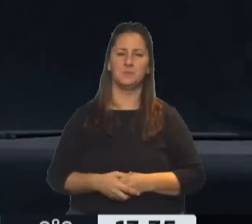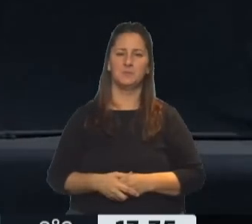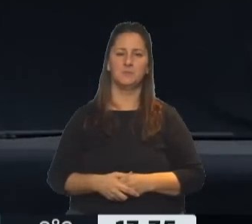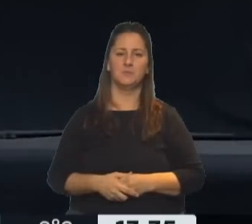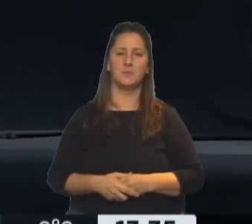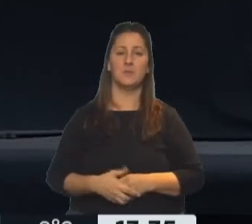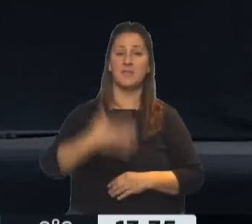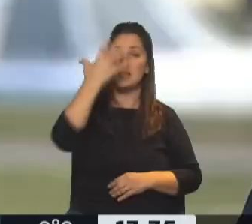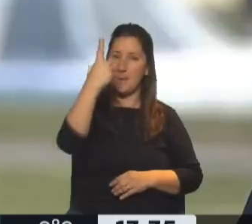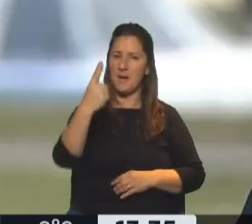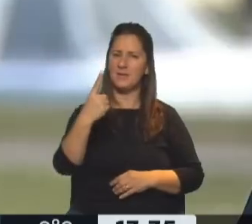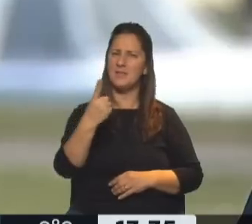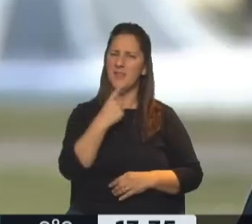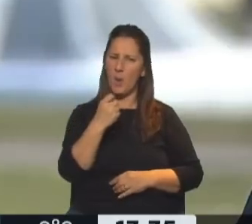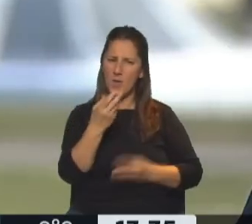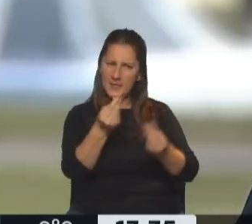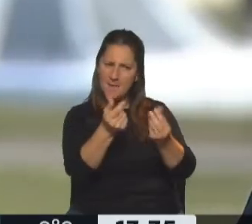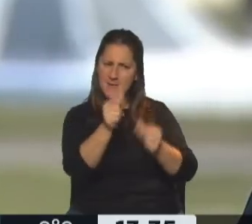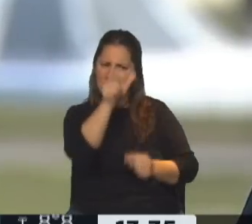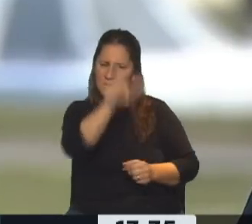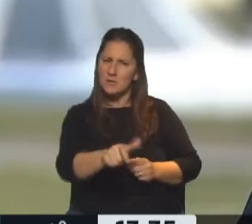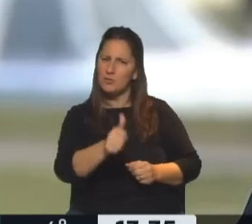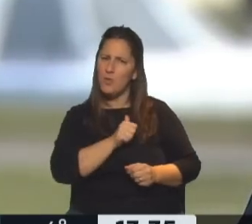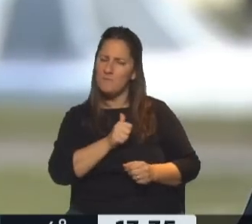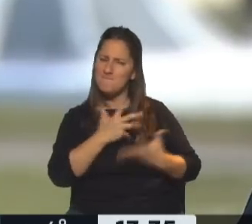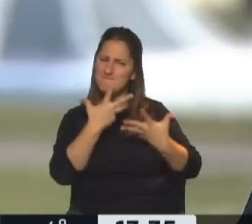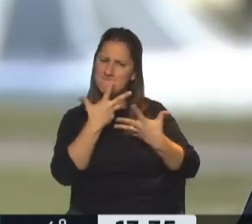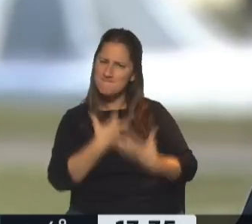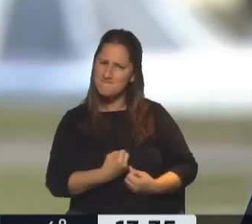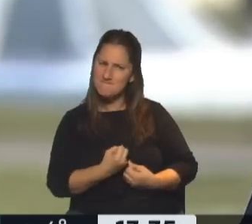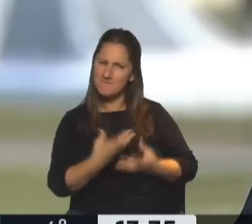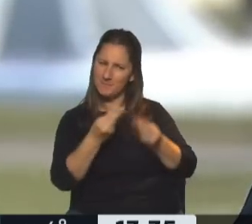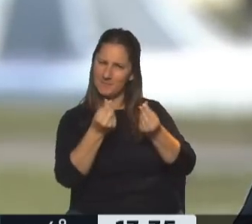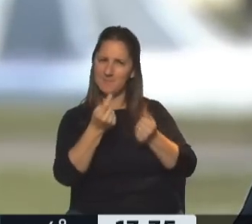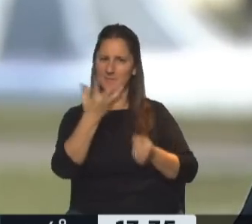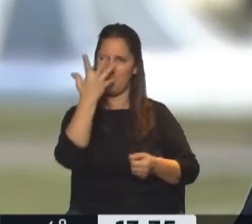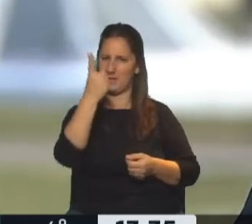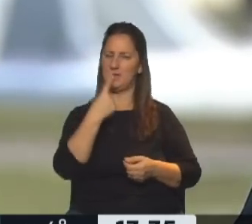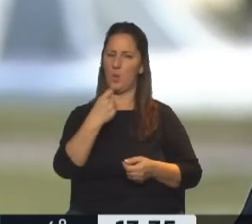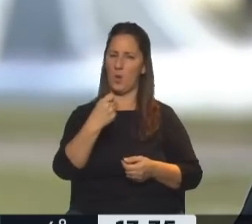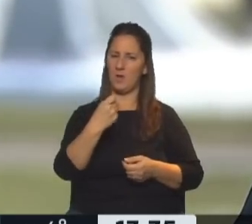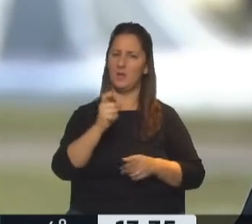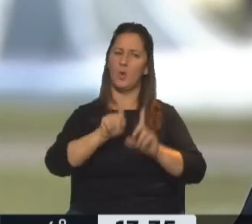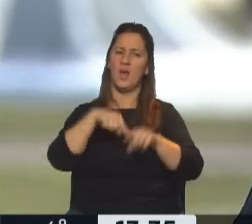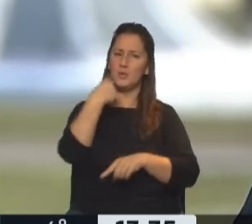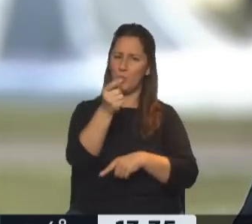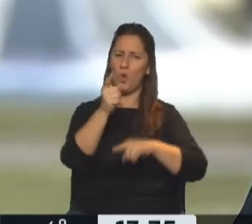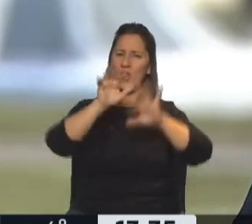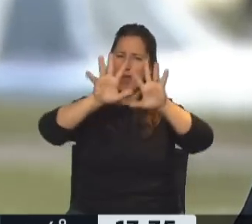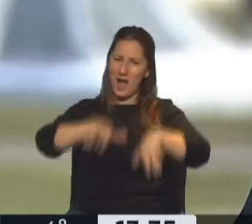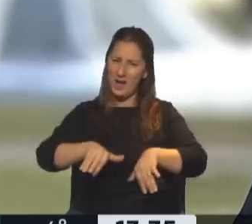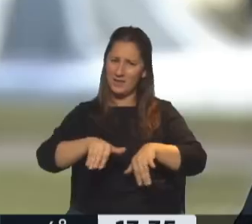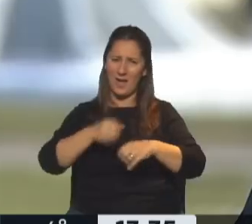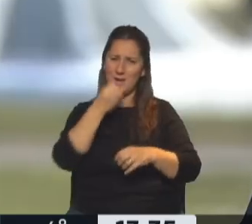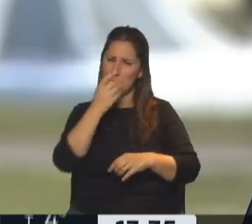Y San Martín capta el desánimo de López. Y le escribe una carta maravillosa en